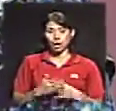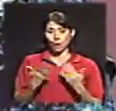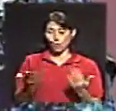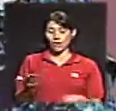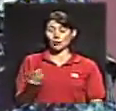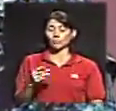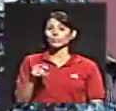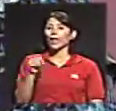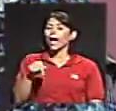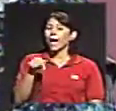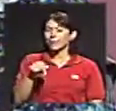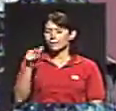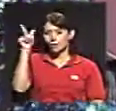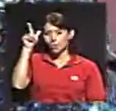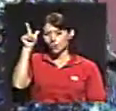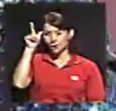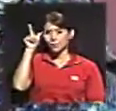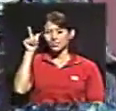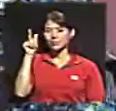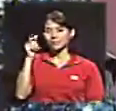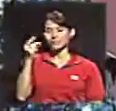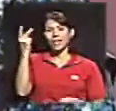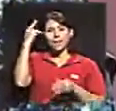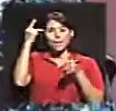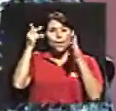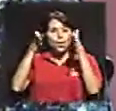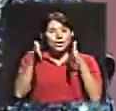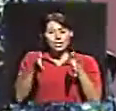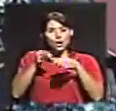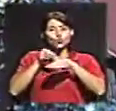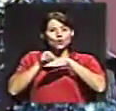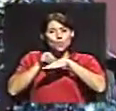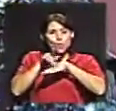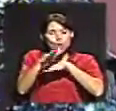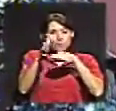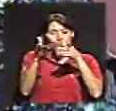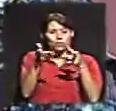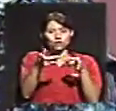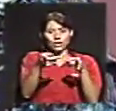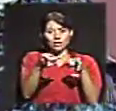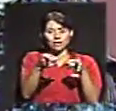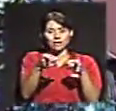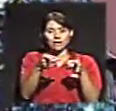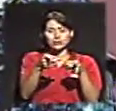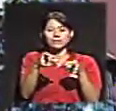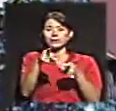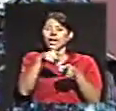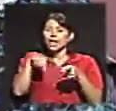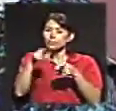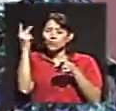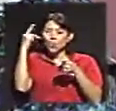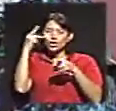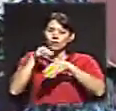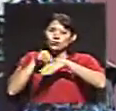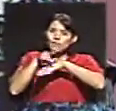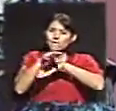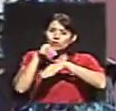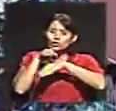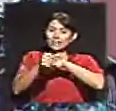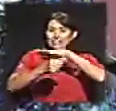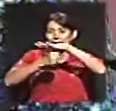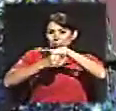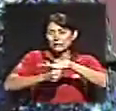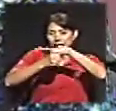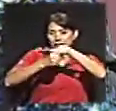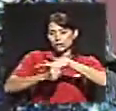aquí obviamente hay políticos muy influyentes que entran, digamos, en cierta manera a presionar a los